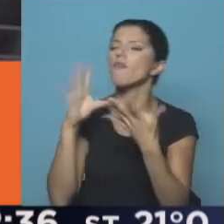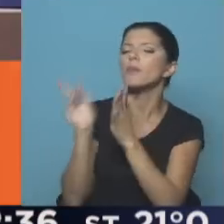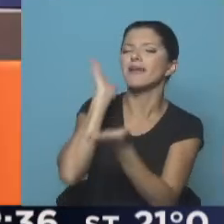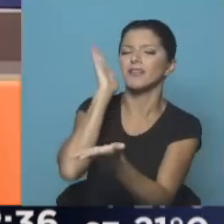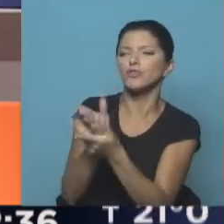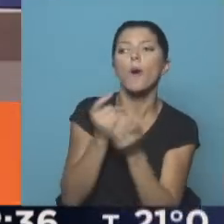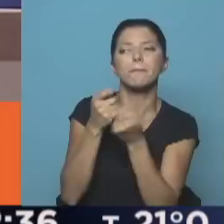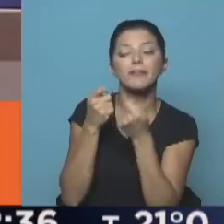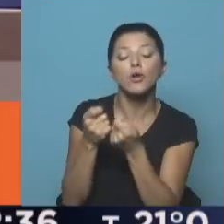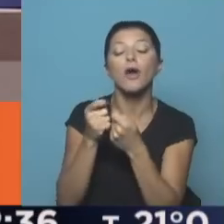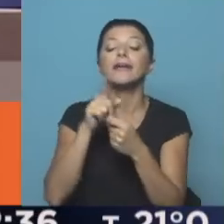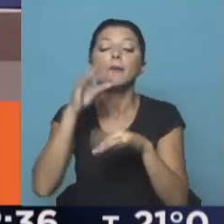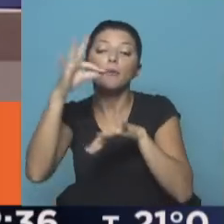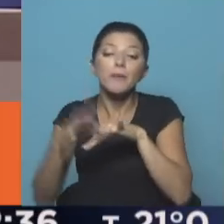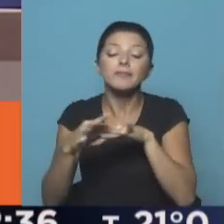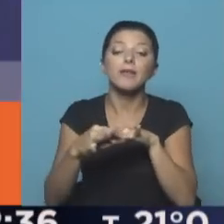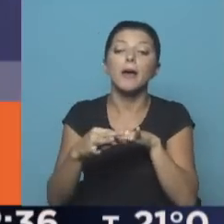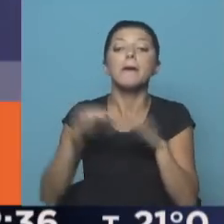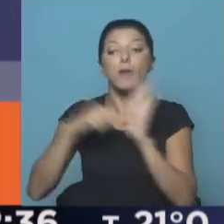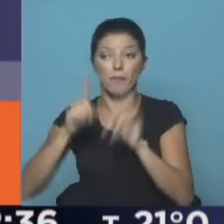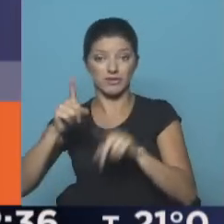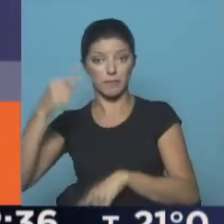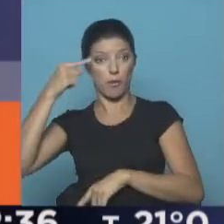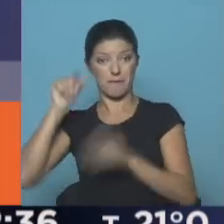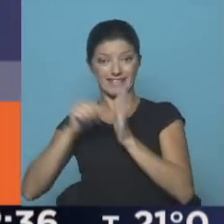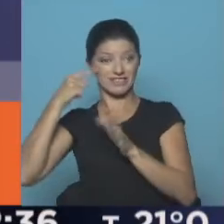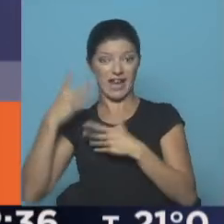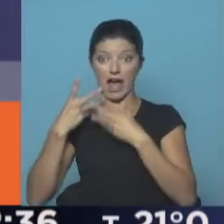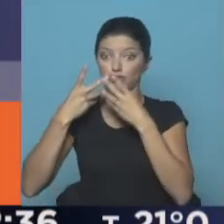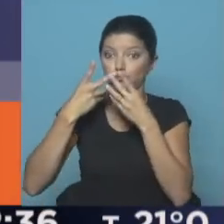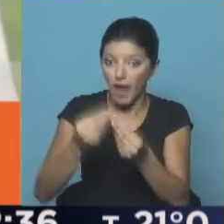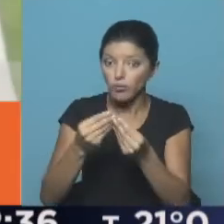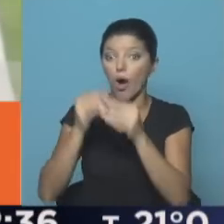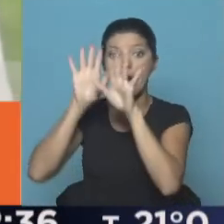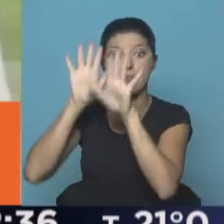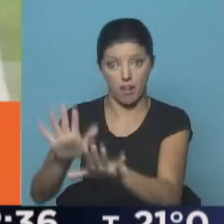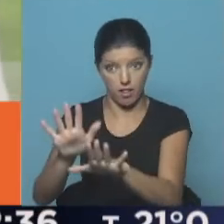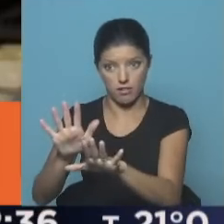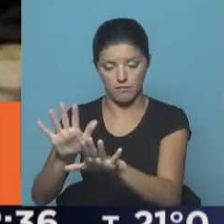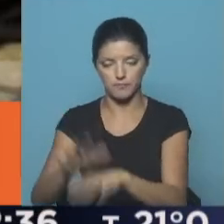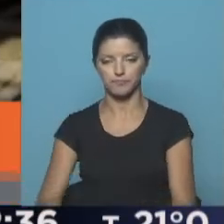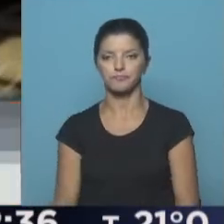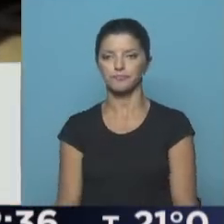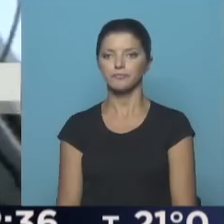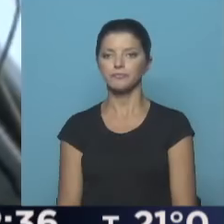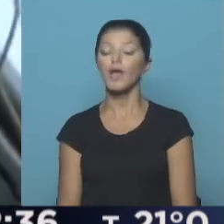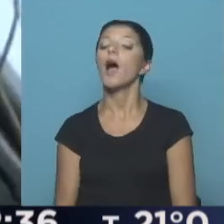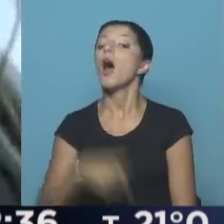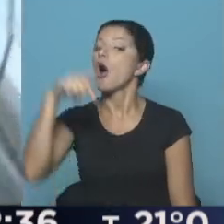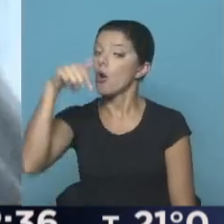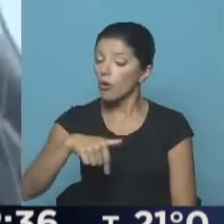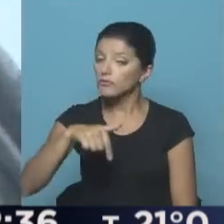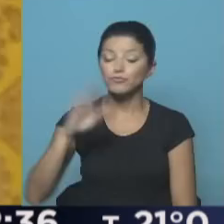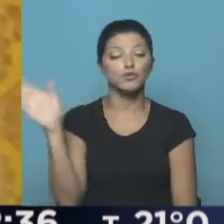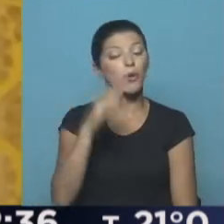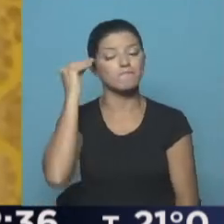presiones y promesas, contando con el auxilio de China, el único aliado que tiene el elusivo régimen norcoreano. Ahora, todos